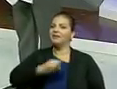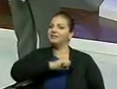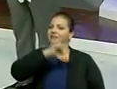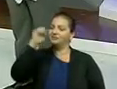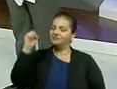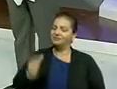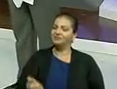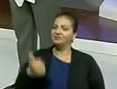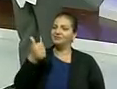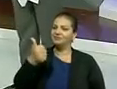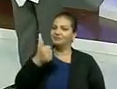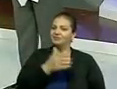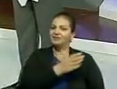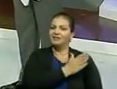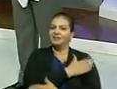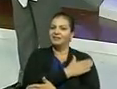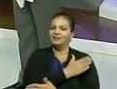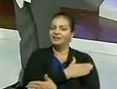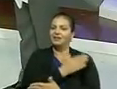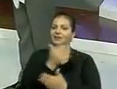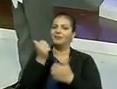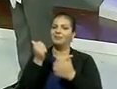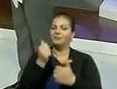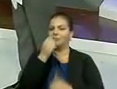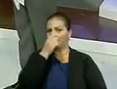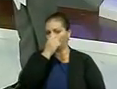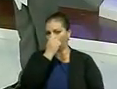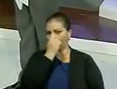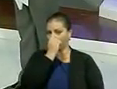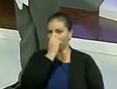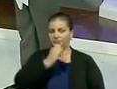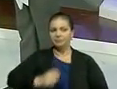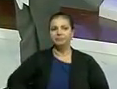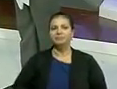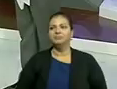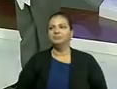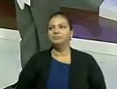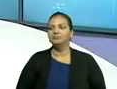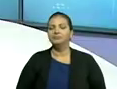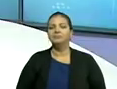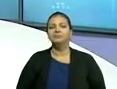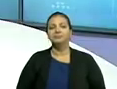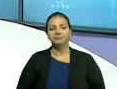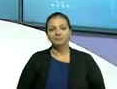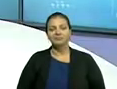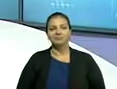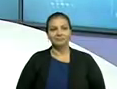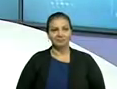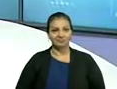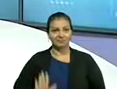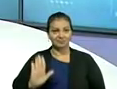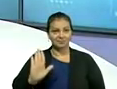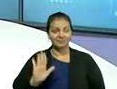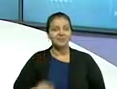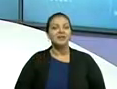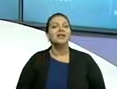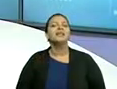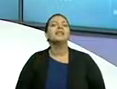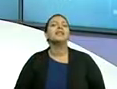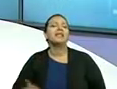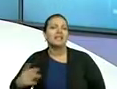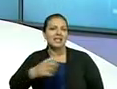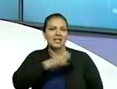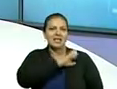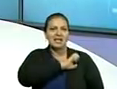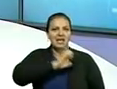los MLCistas que están de plaza, están felices por el triunfo. Espero que cuando pierde MLC, el productor diga, por favor, no tenemos tiempo,